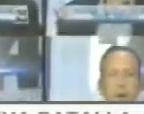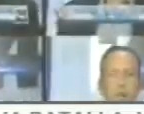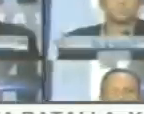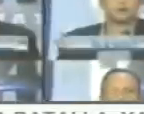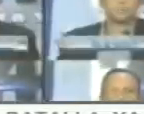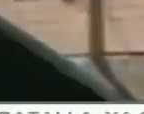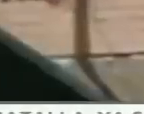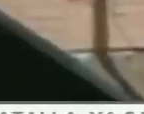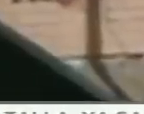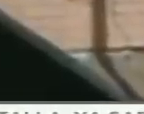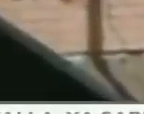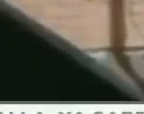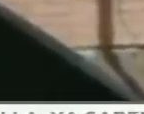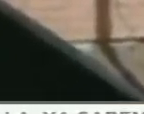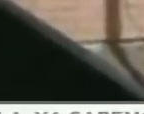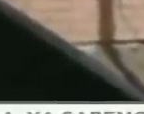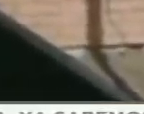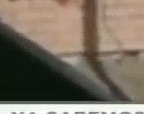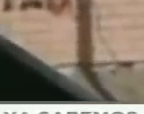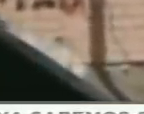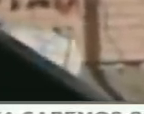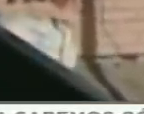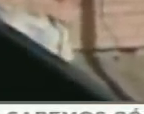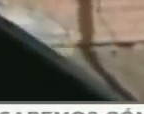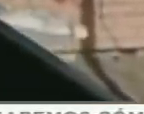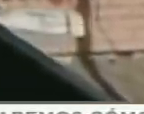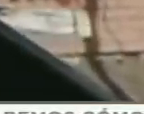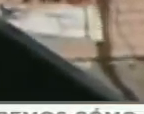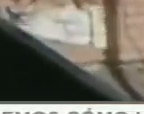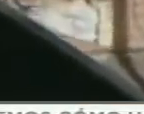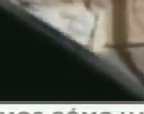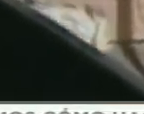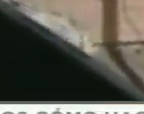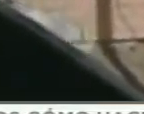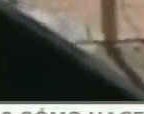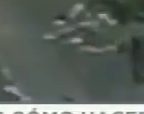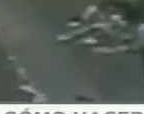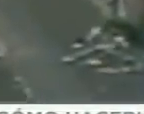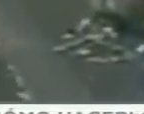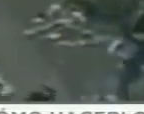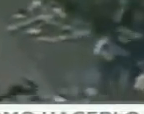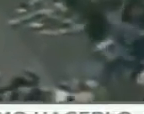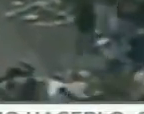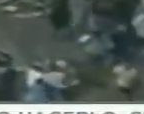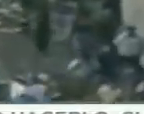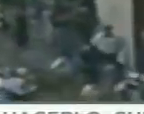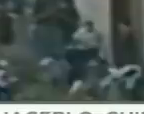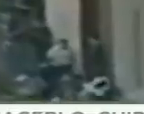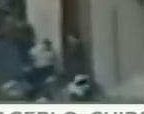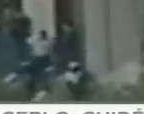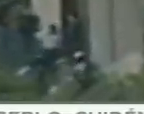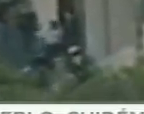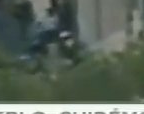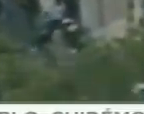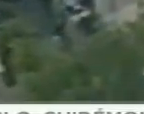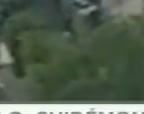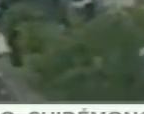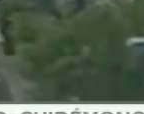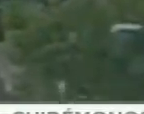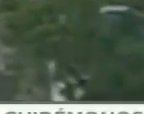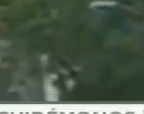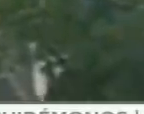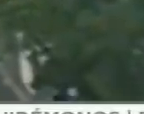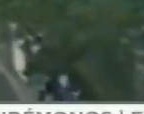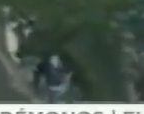6 personas allí con armas. Se busca porque son acusados de asesinato masivo. Le hicieron creer al mundo que los